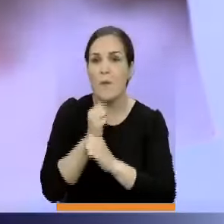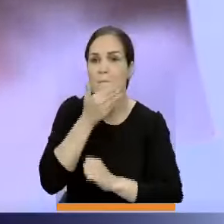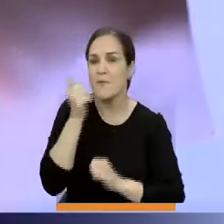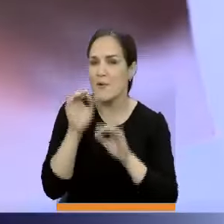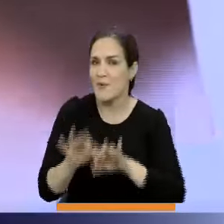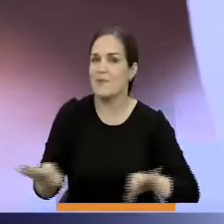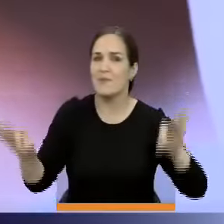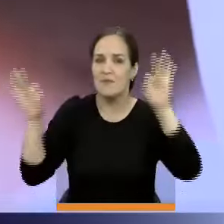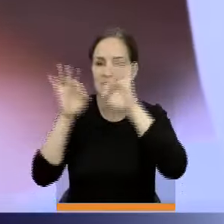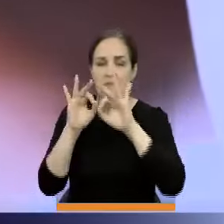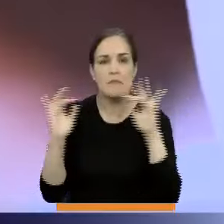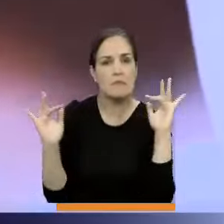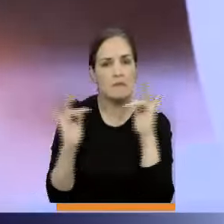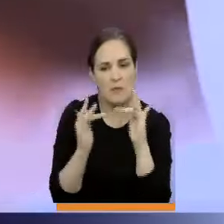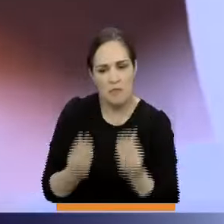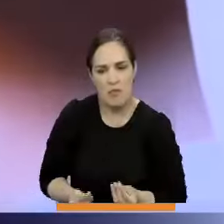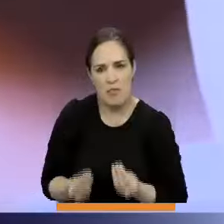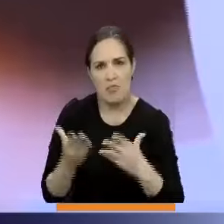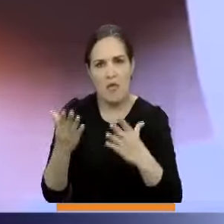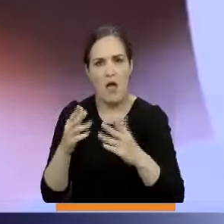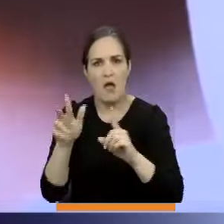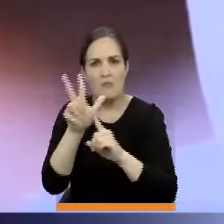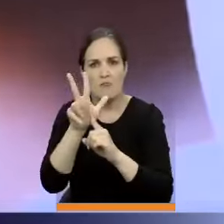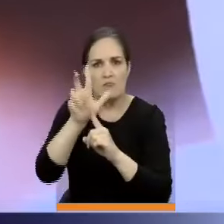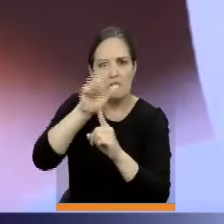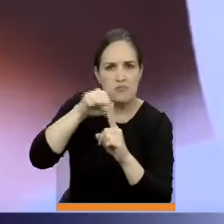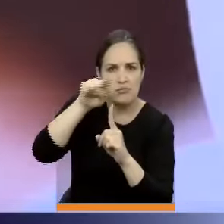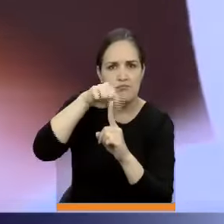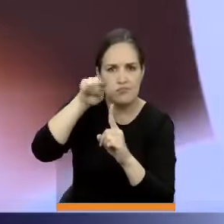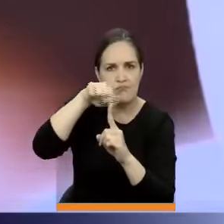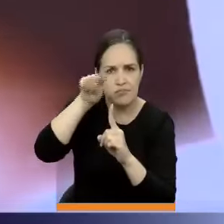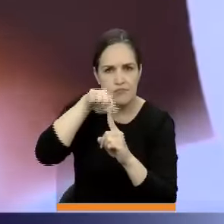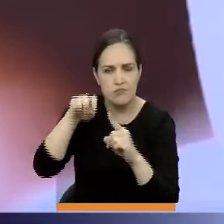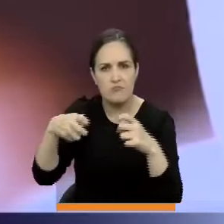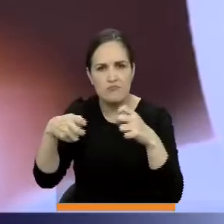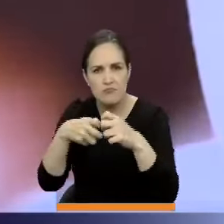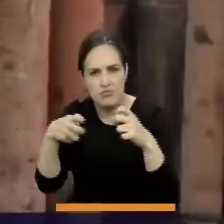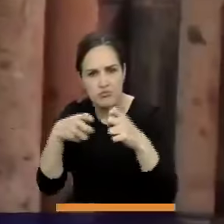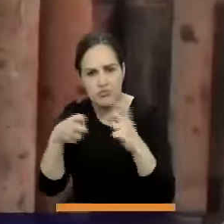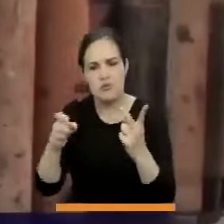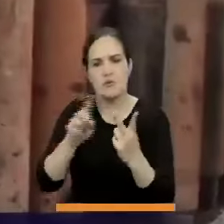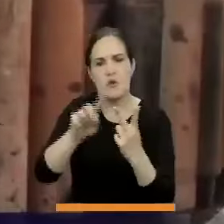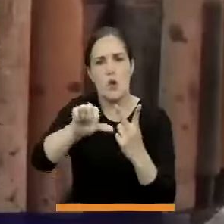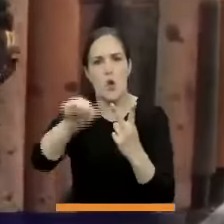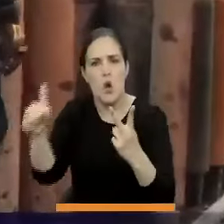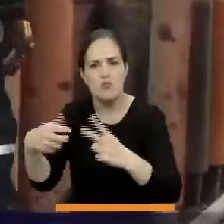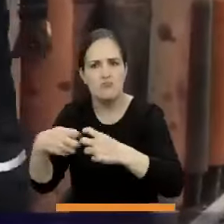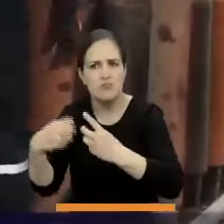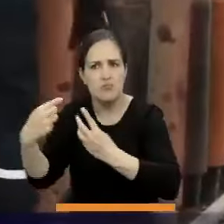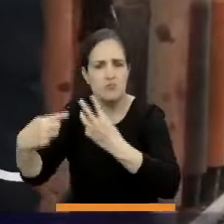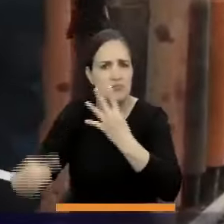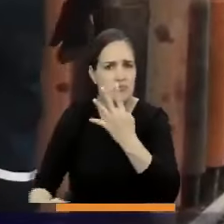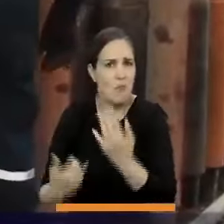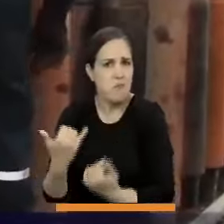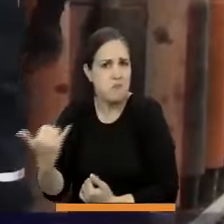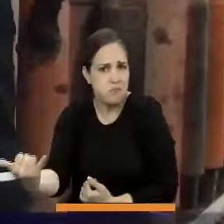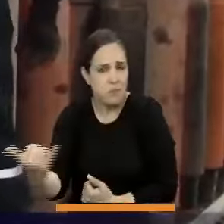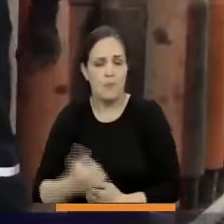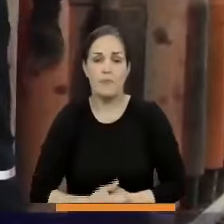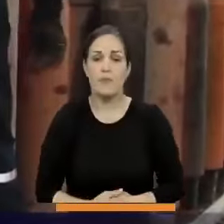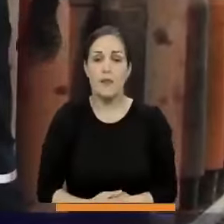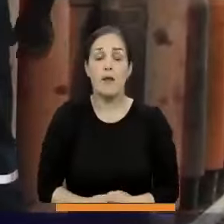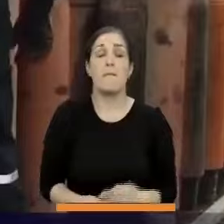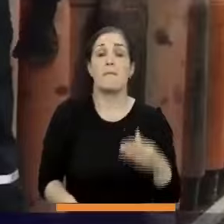importante en la incorporación de nuevas fuentes de energías renovables en el país. Finalmente, Velandia recalcó que desde